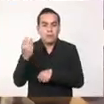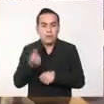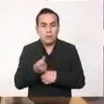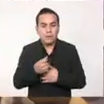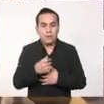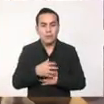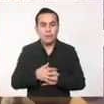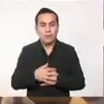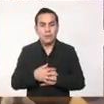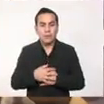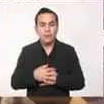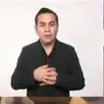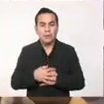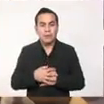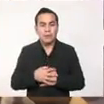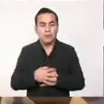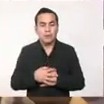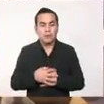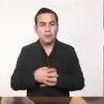¿no?